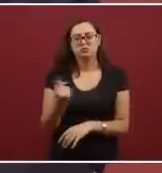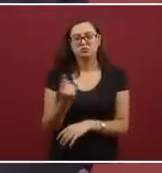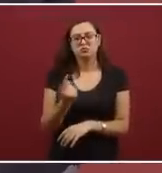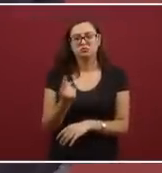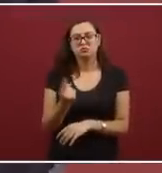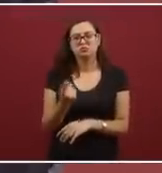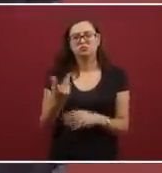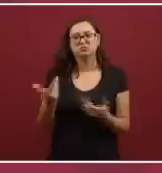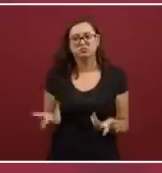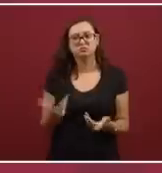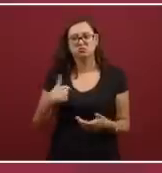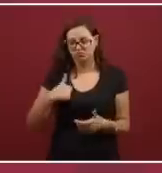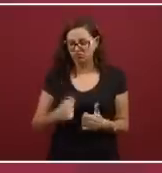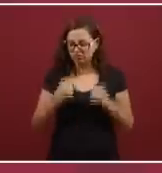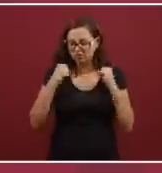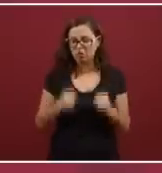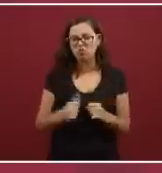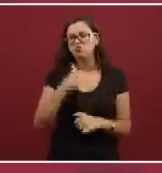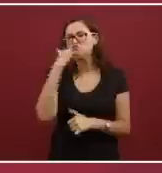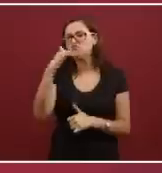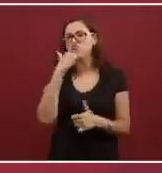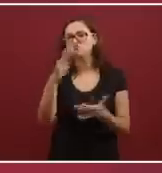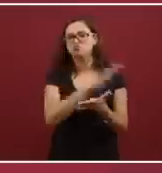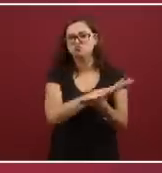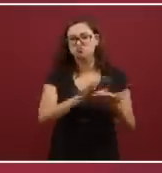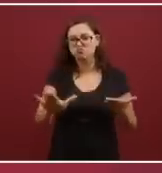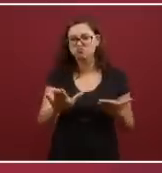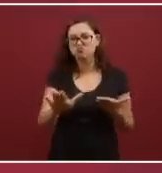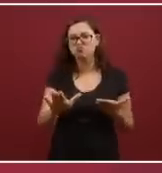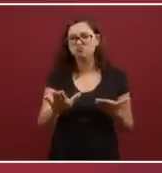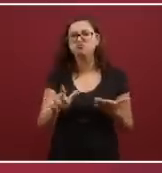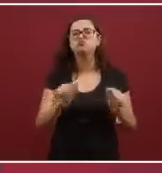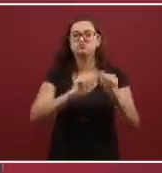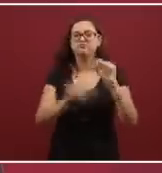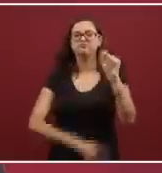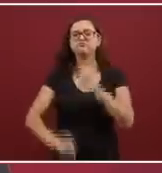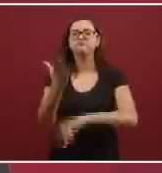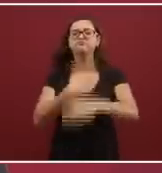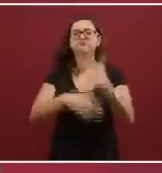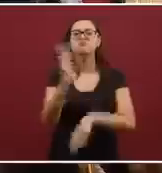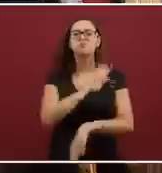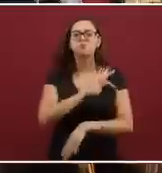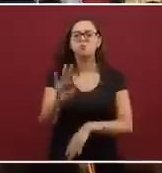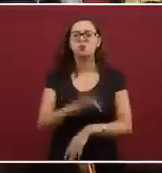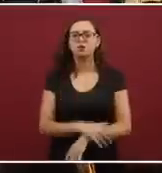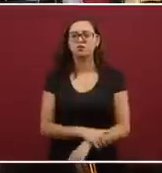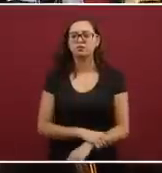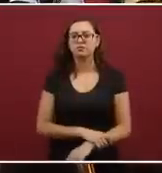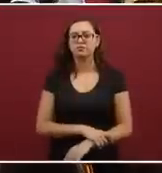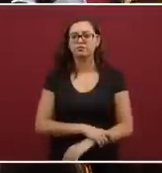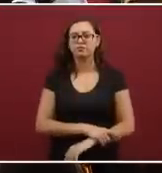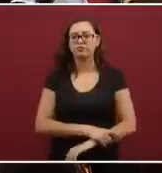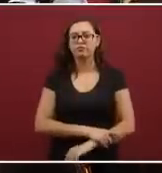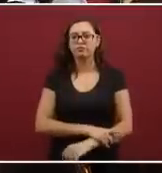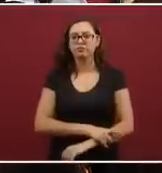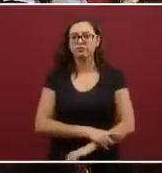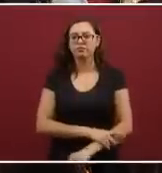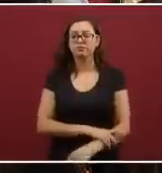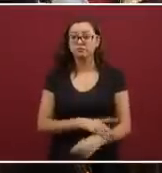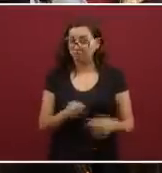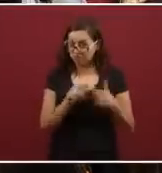por entero la corrupción, se va a lograr el renacimiento de México. Se va a seguir este caso entonces. Sí.